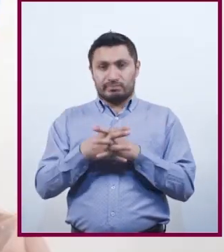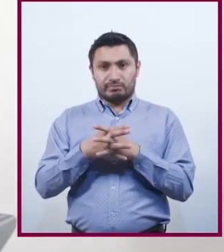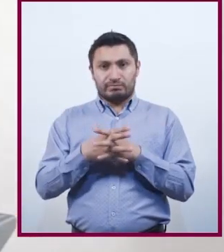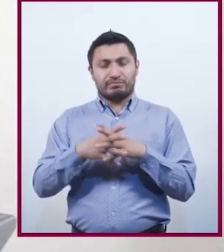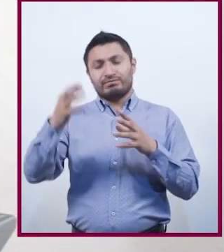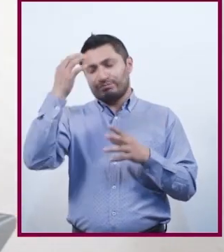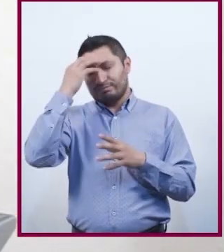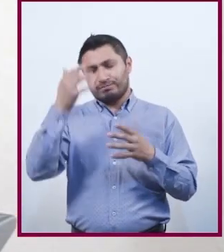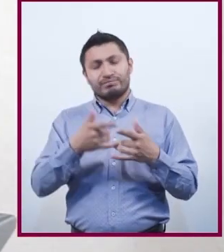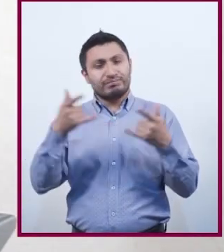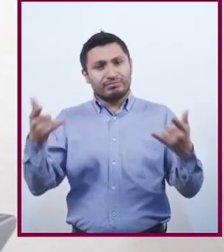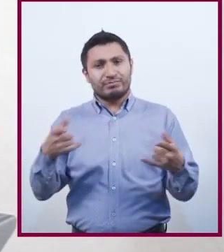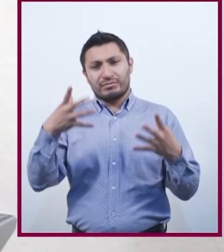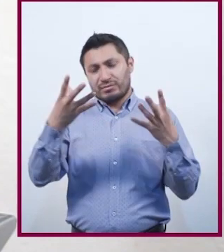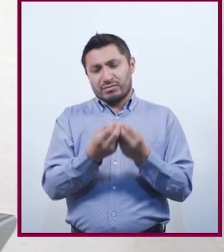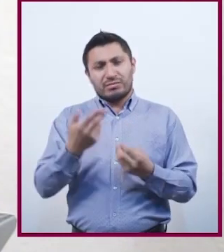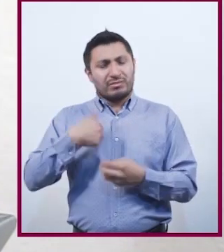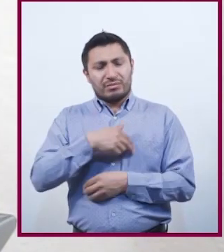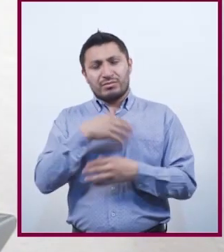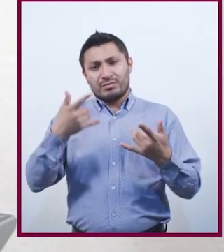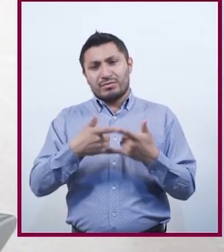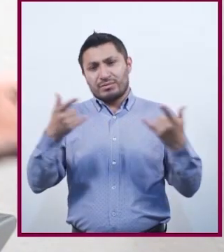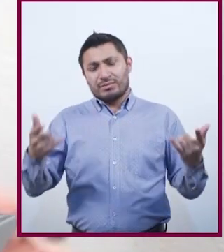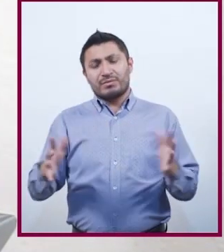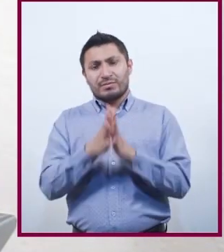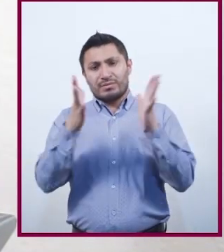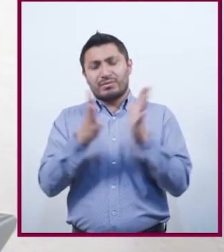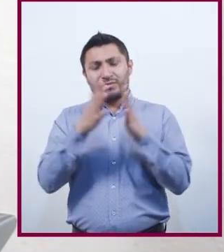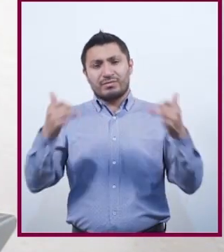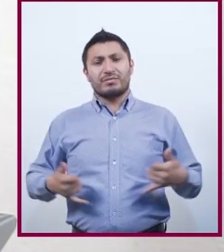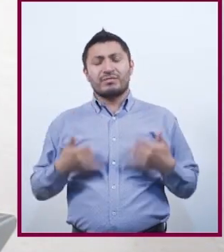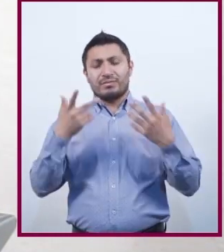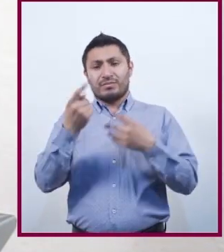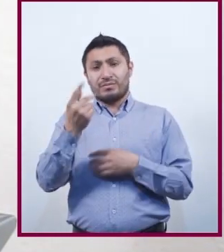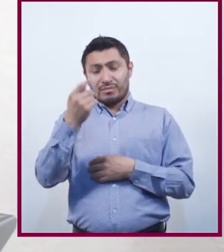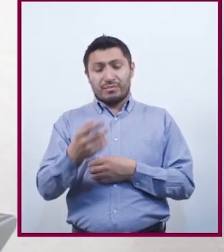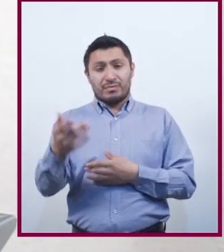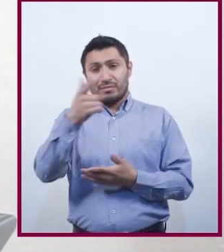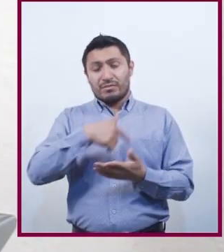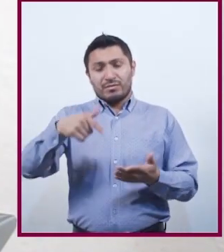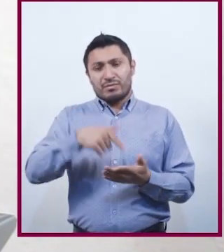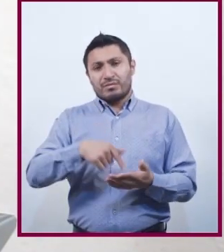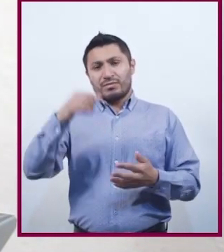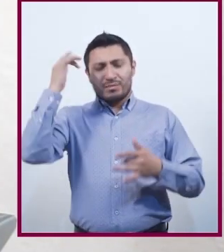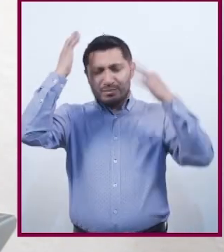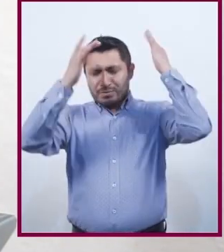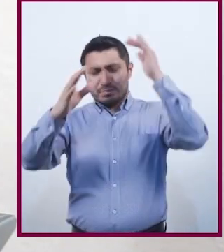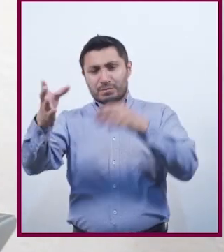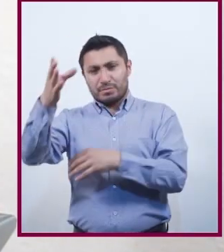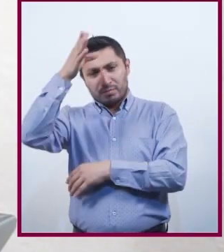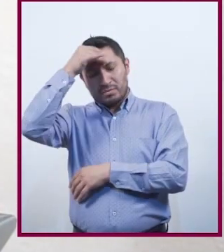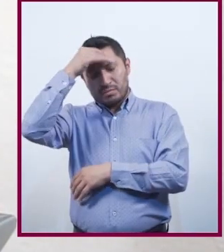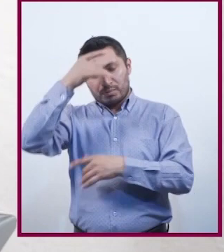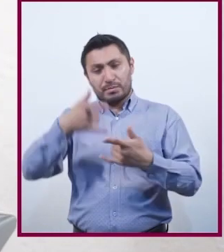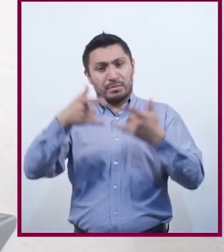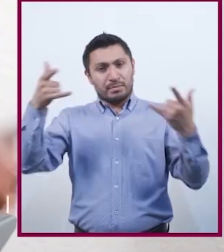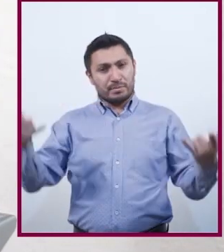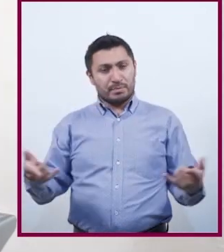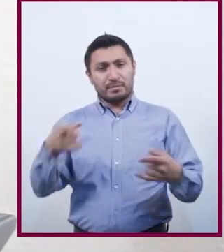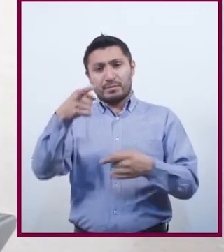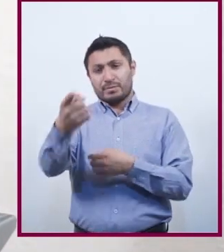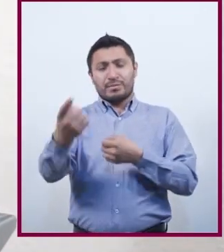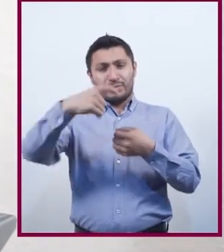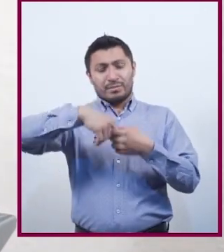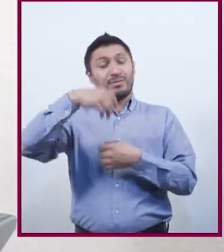histórica. Haz este programa con nosotros. Participa con Jóvenes en TV, un espacio de reflexión y construcción del conocimiento.